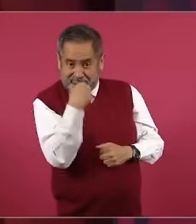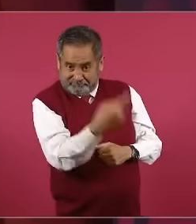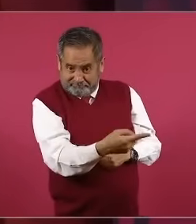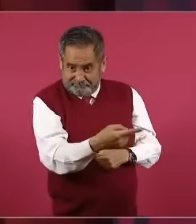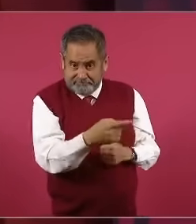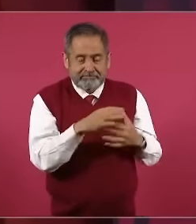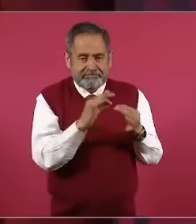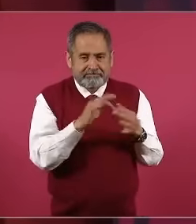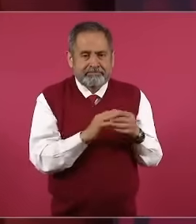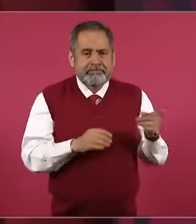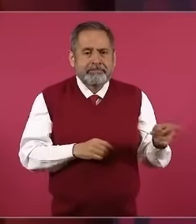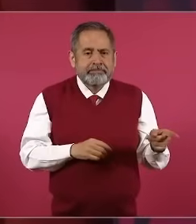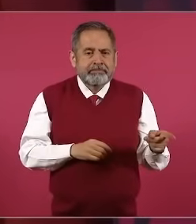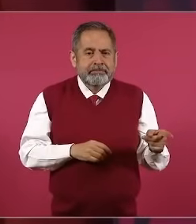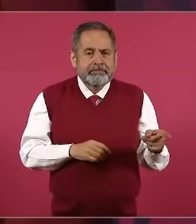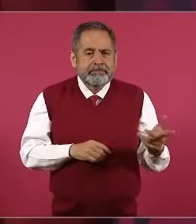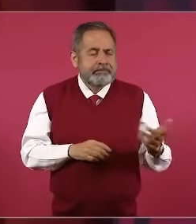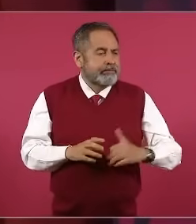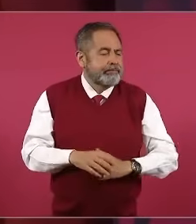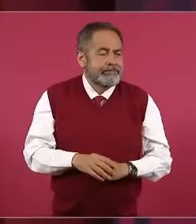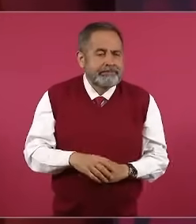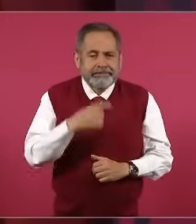que que no hubiese